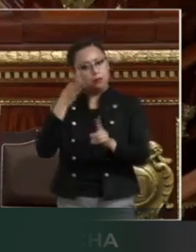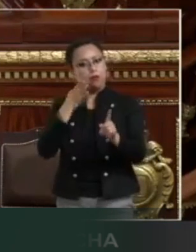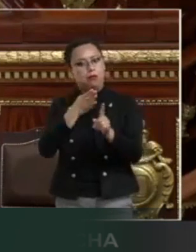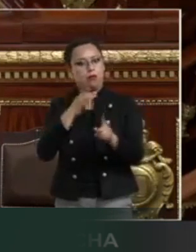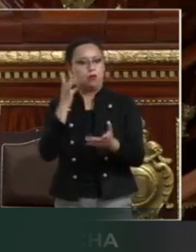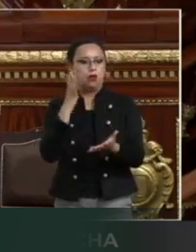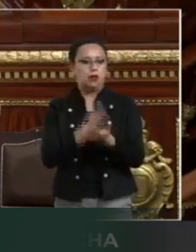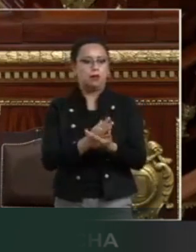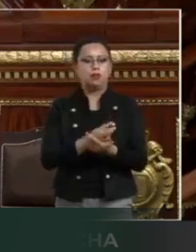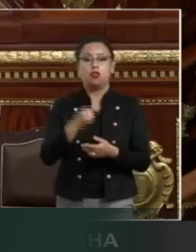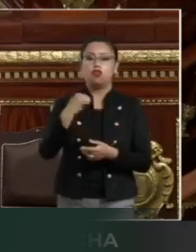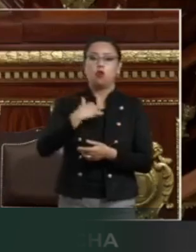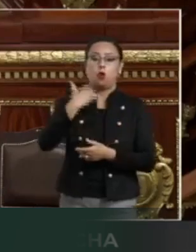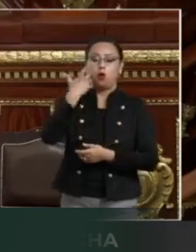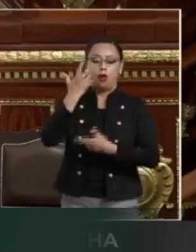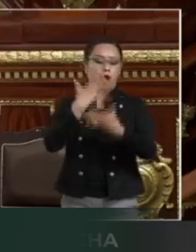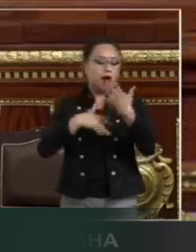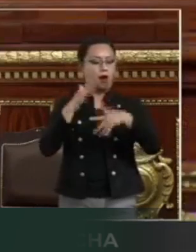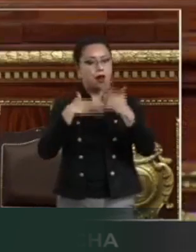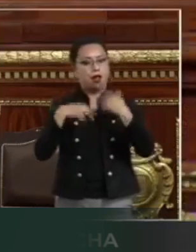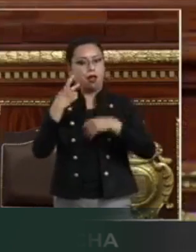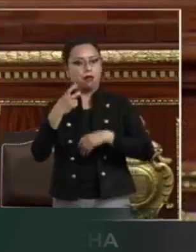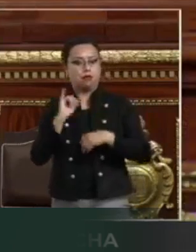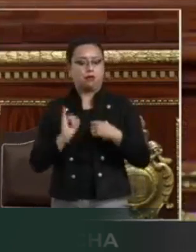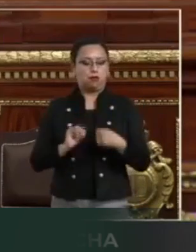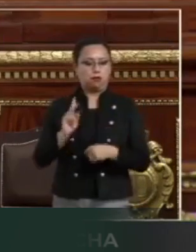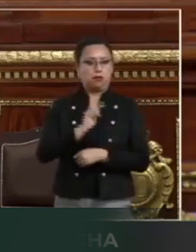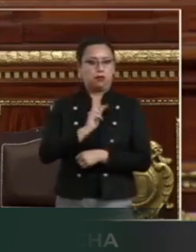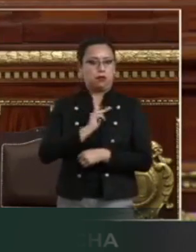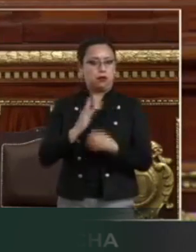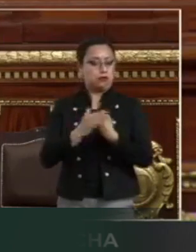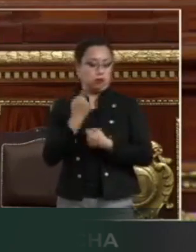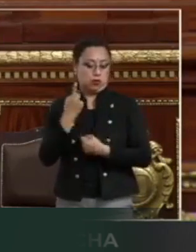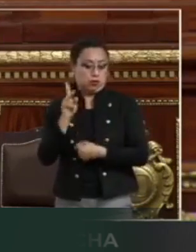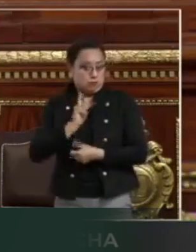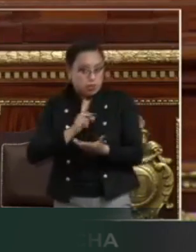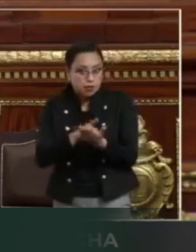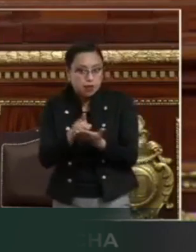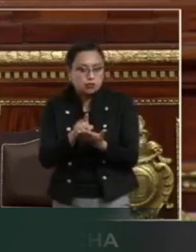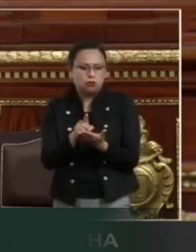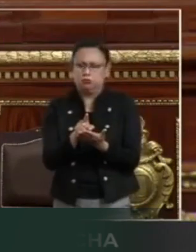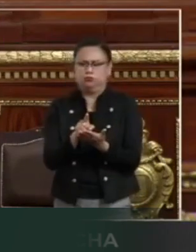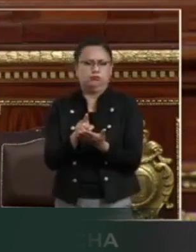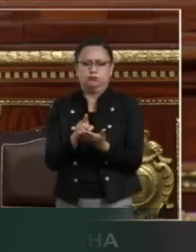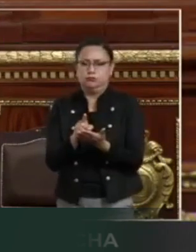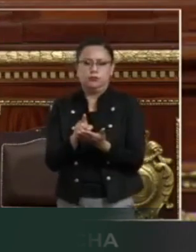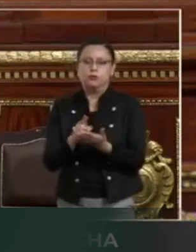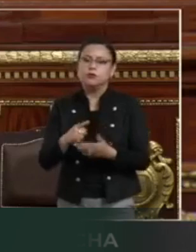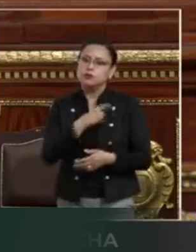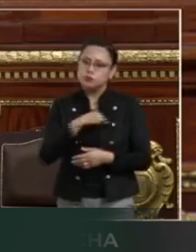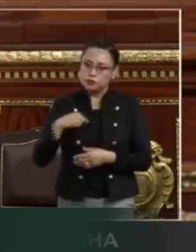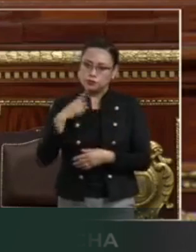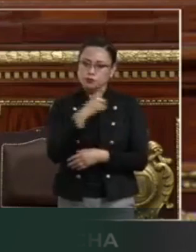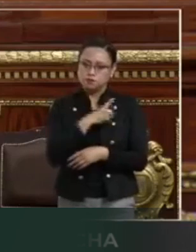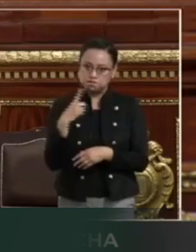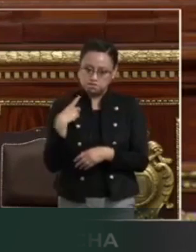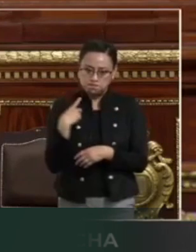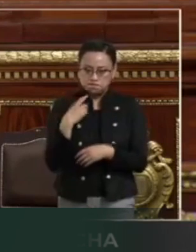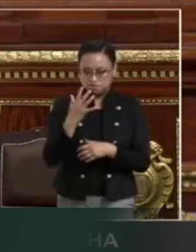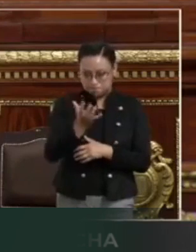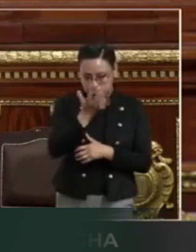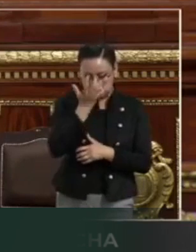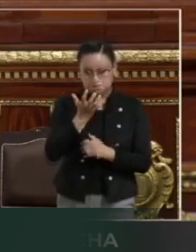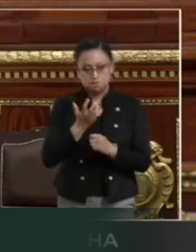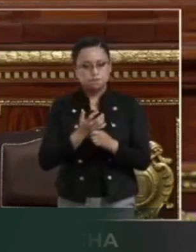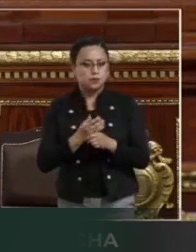una reforma al Código Civil Capitalino para que las personas que deseen romper el vínculo matrimonial puedan hacerlo directamente ante